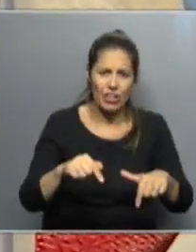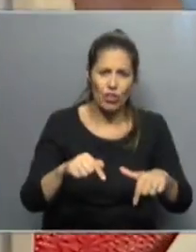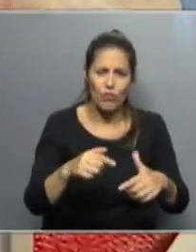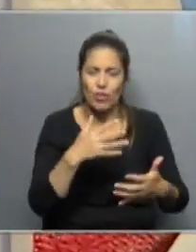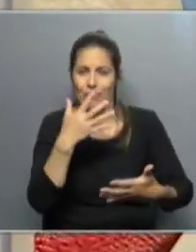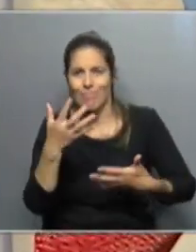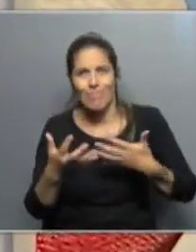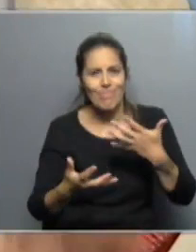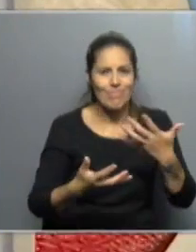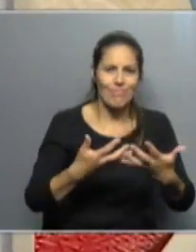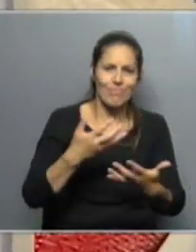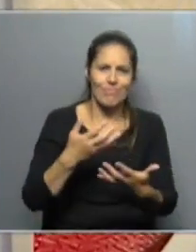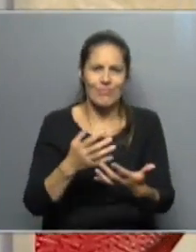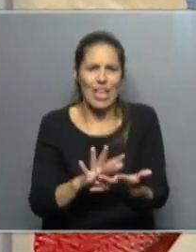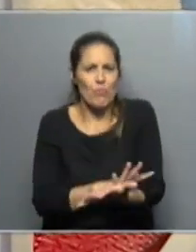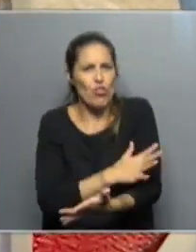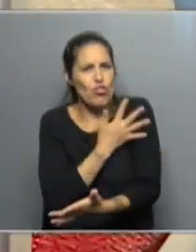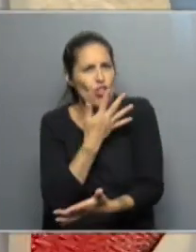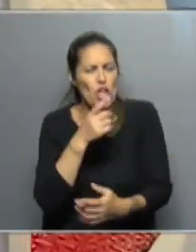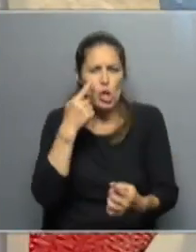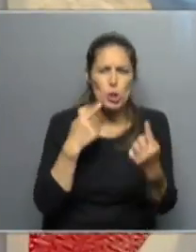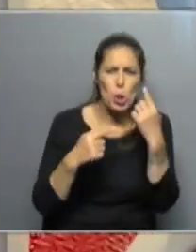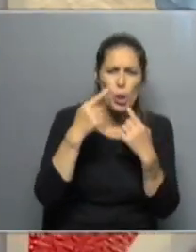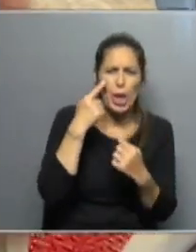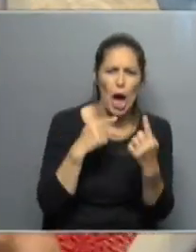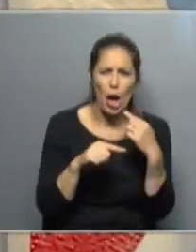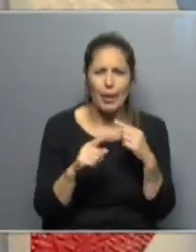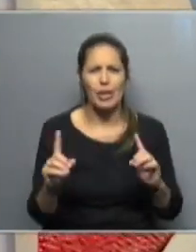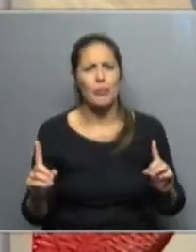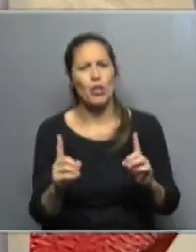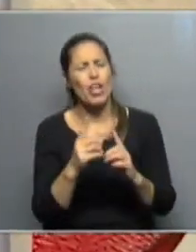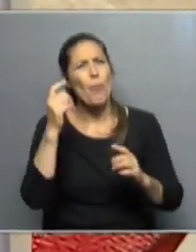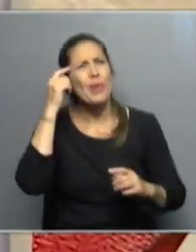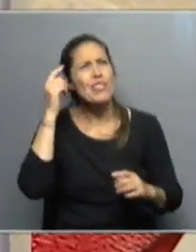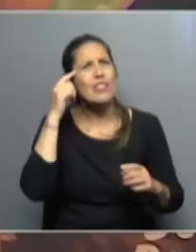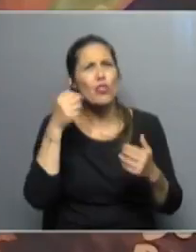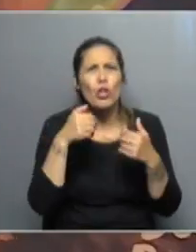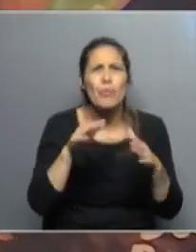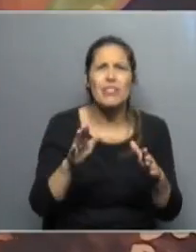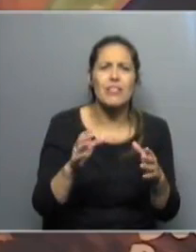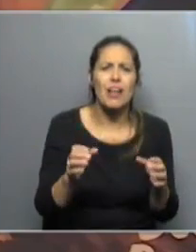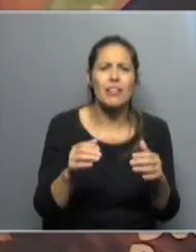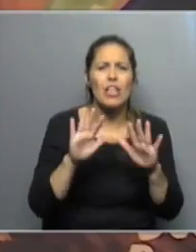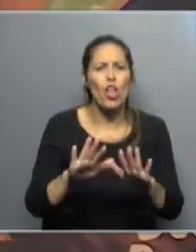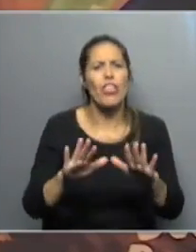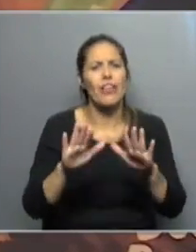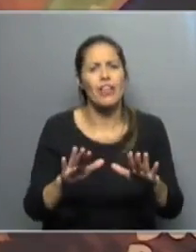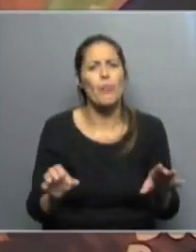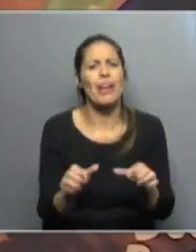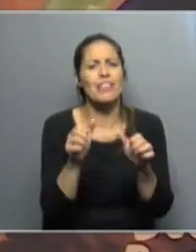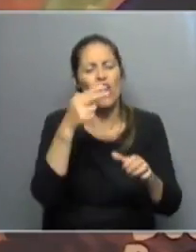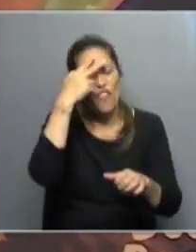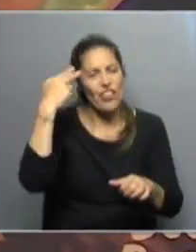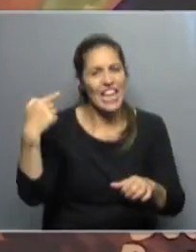debacle emocional, lloraba dos por tres, me encontraba pensando, tengo que empezar. Y me lo dejé para hacerlo en el